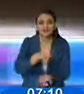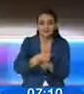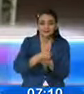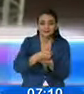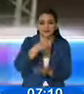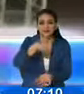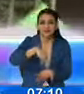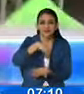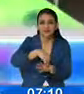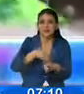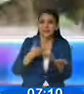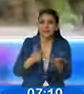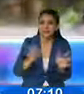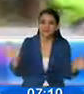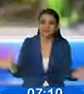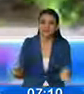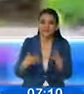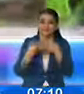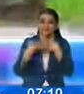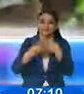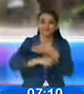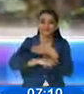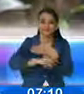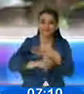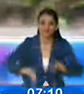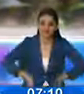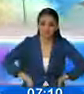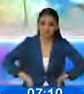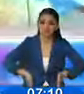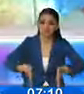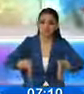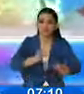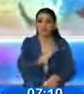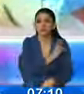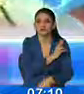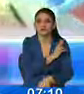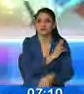Manabí, y cerrar su campaña en la avenida universitaria.